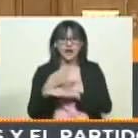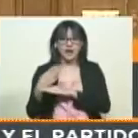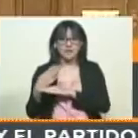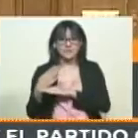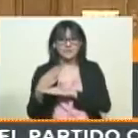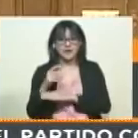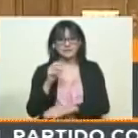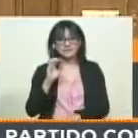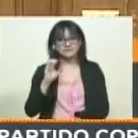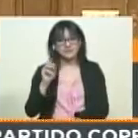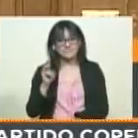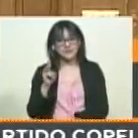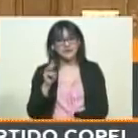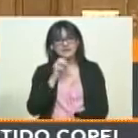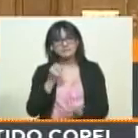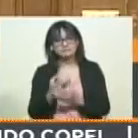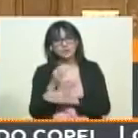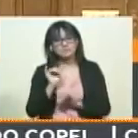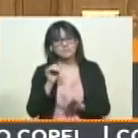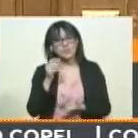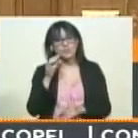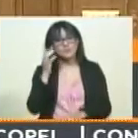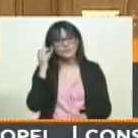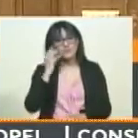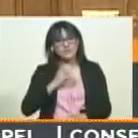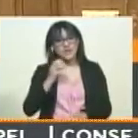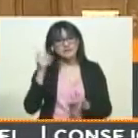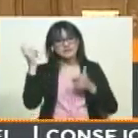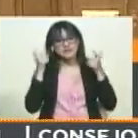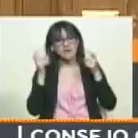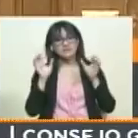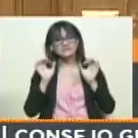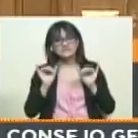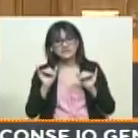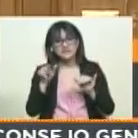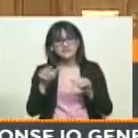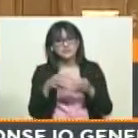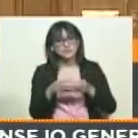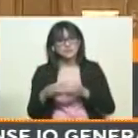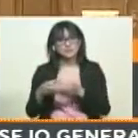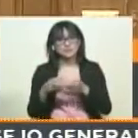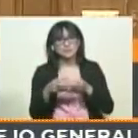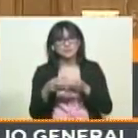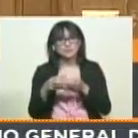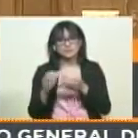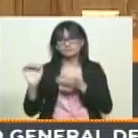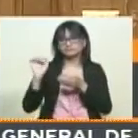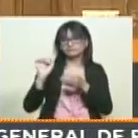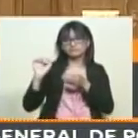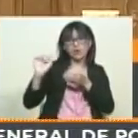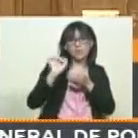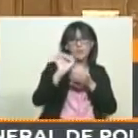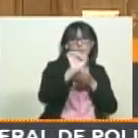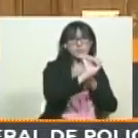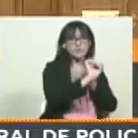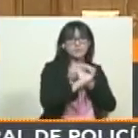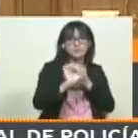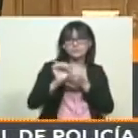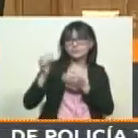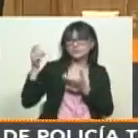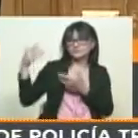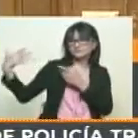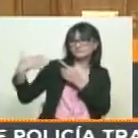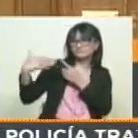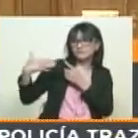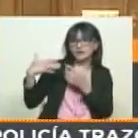creado por Fidel y Chávez, sigue siendo el núcleo de resistencia a la oleada imperialista y neoliberal, actuando bajo los